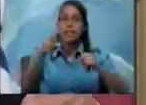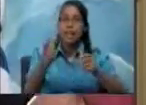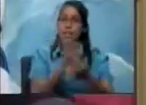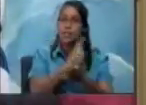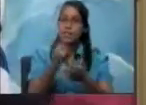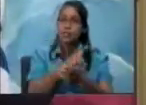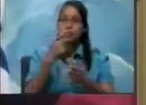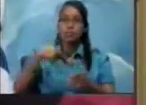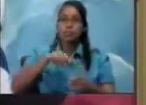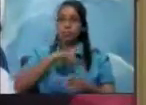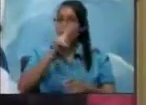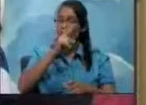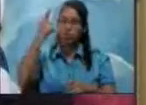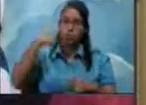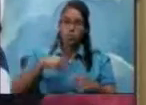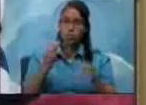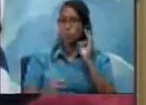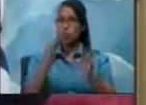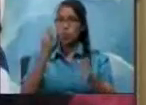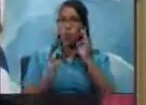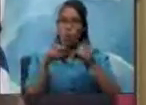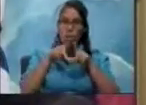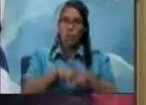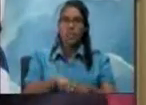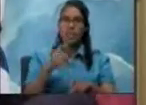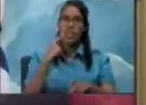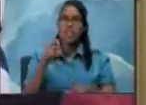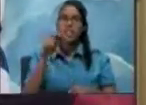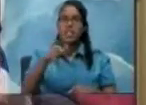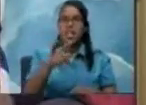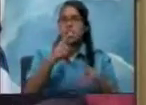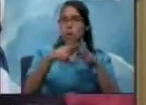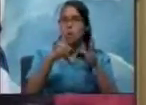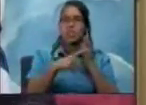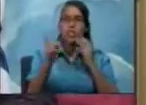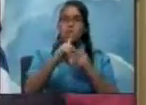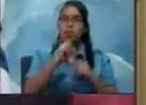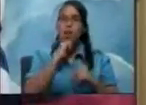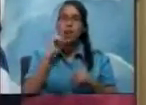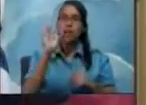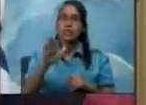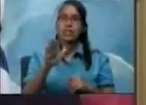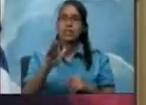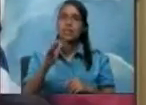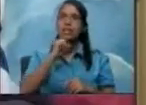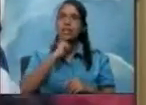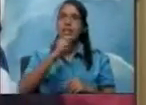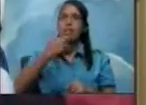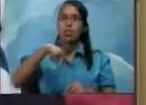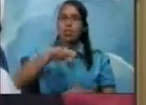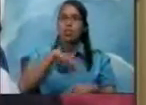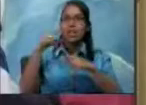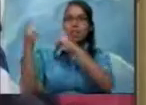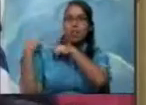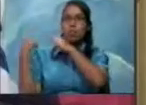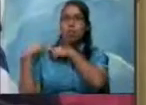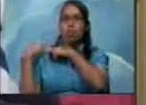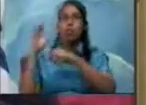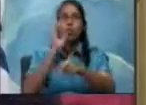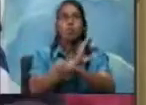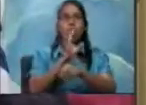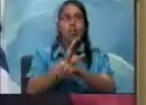tierra para juzgar o para condenar o para decir Ya esto es así o Esto no es así es nuestra responsabilidad cuidar del